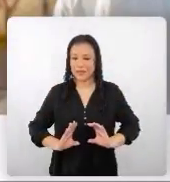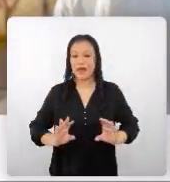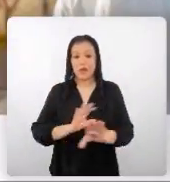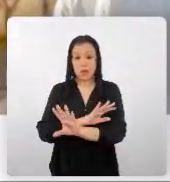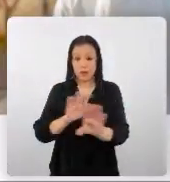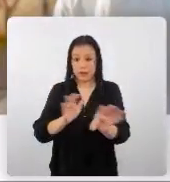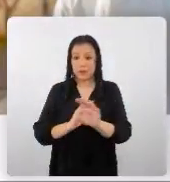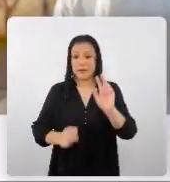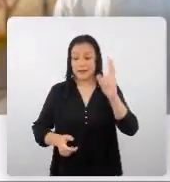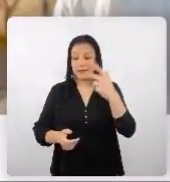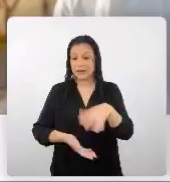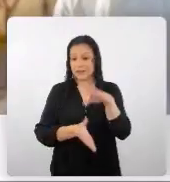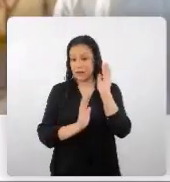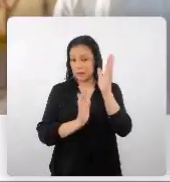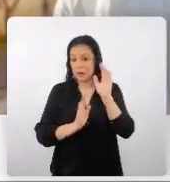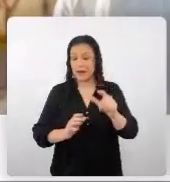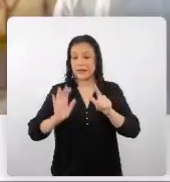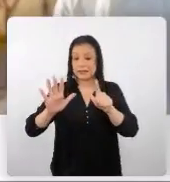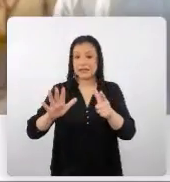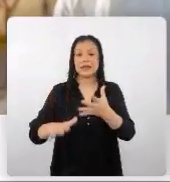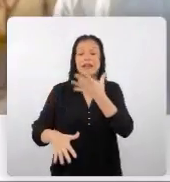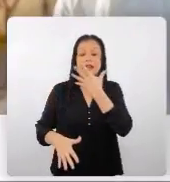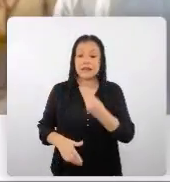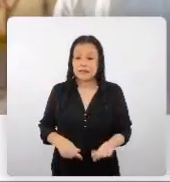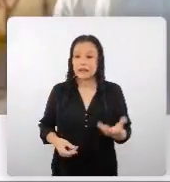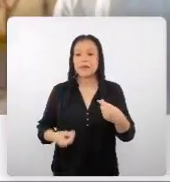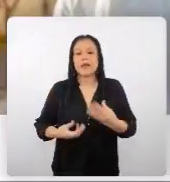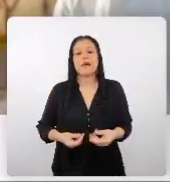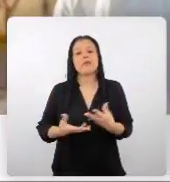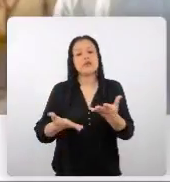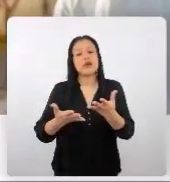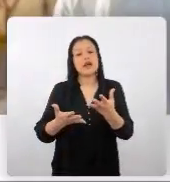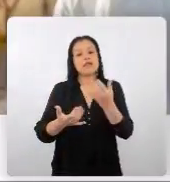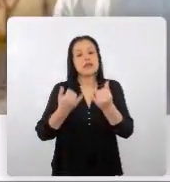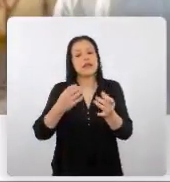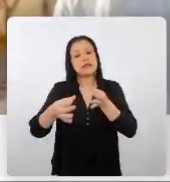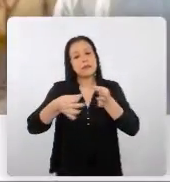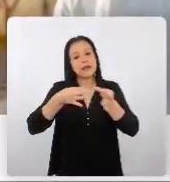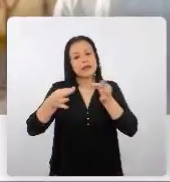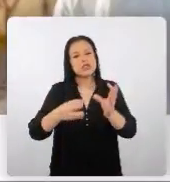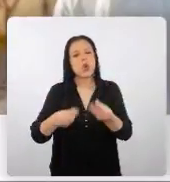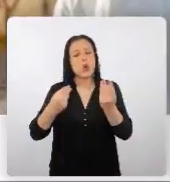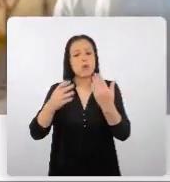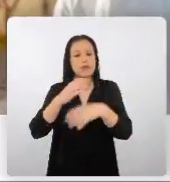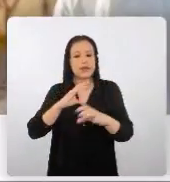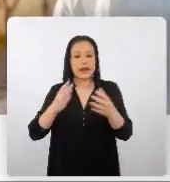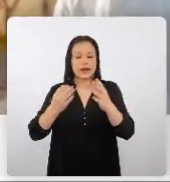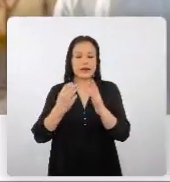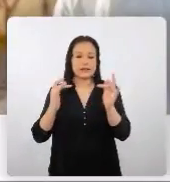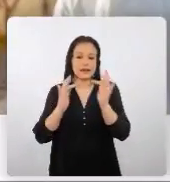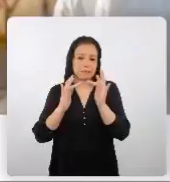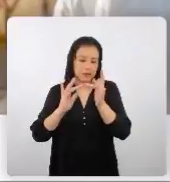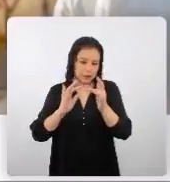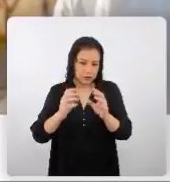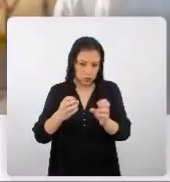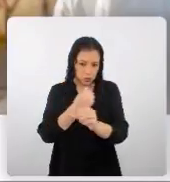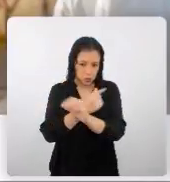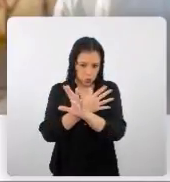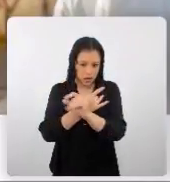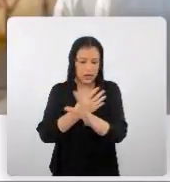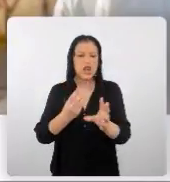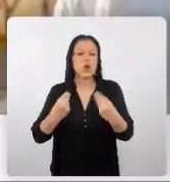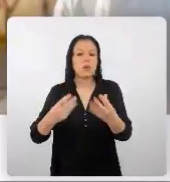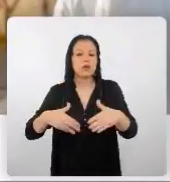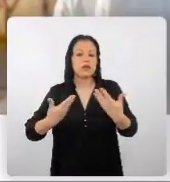tercer evento, el 7 de diciembre, vamos a dar una pequeña explicación de cómo ingresar al aula virtual y cómo poder obtener su